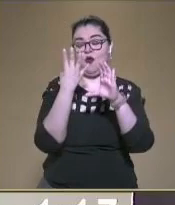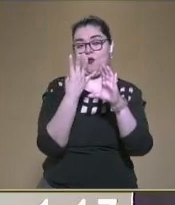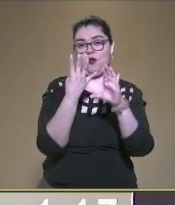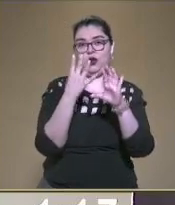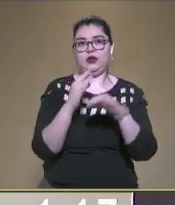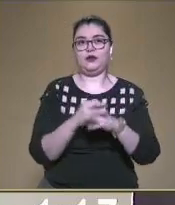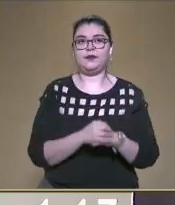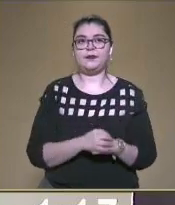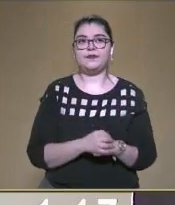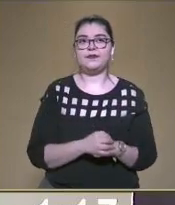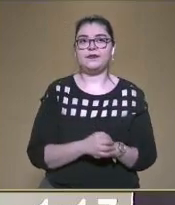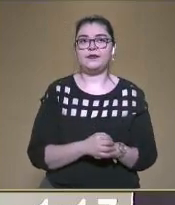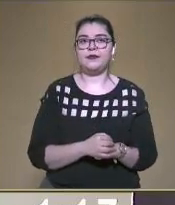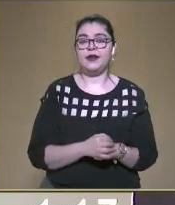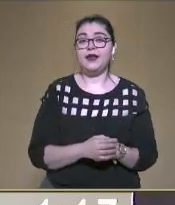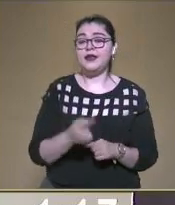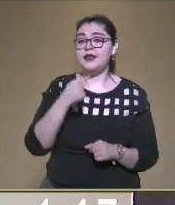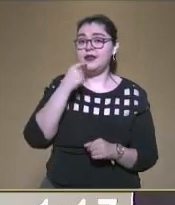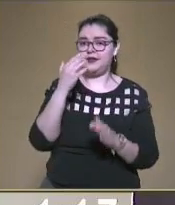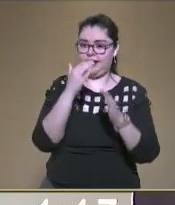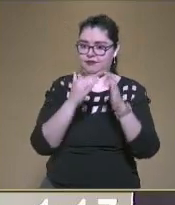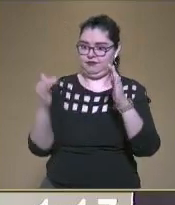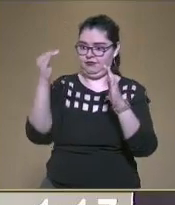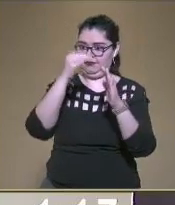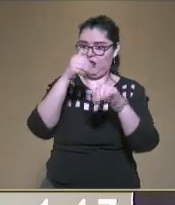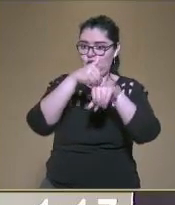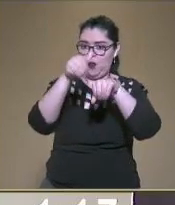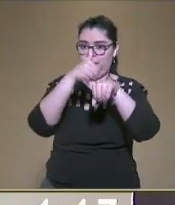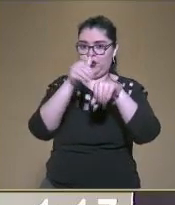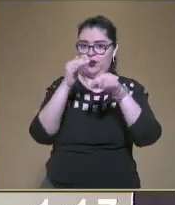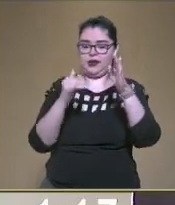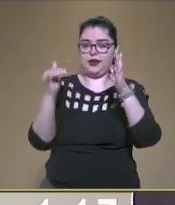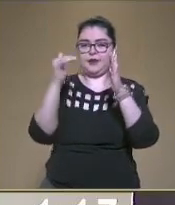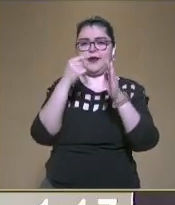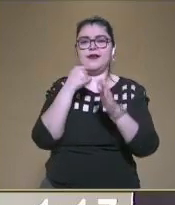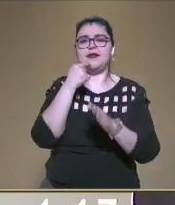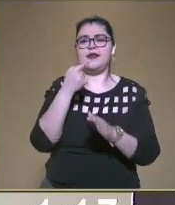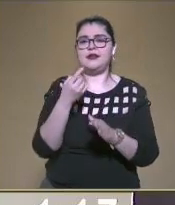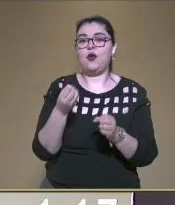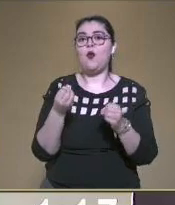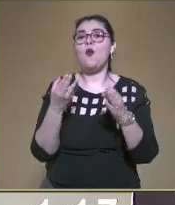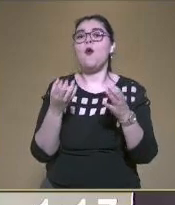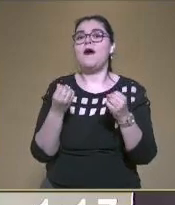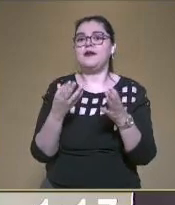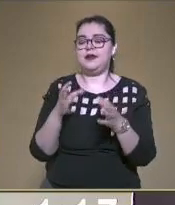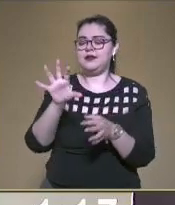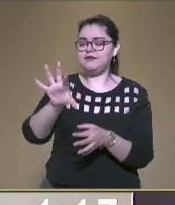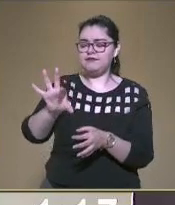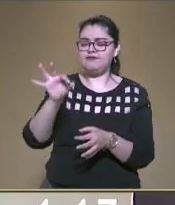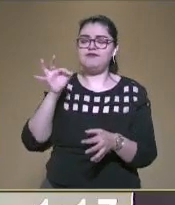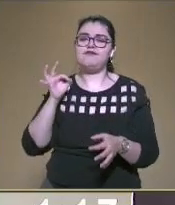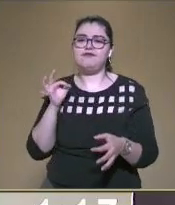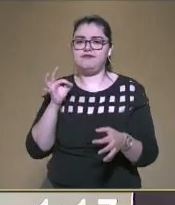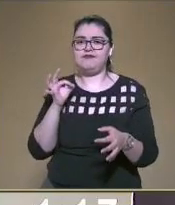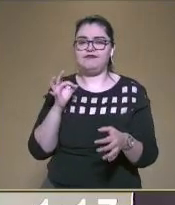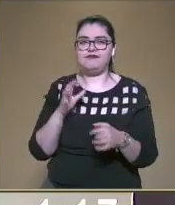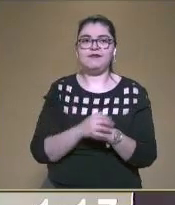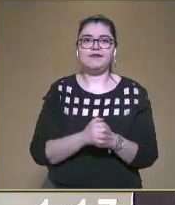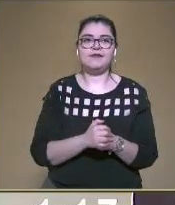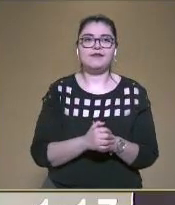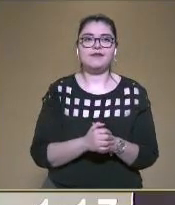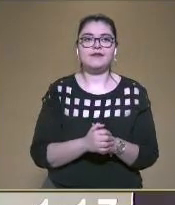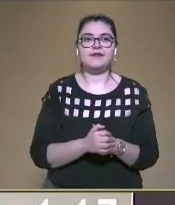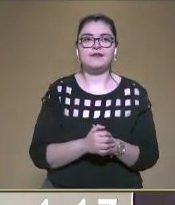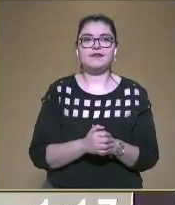tú de esa rebanada de pizza o rebanada de pastel, ¿ok? Recuerda, el numerador te dice cuántas partes vas a